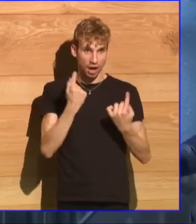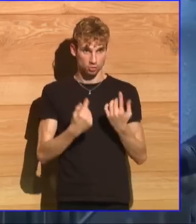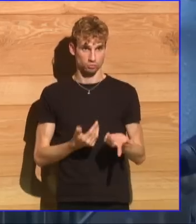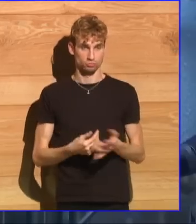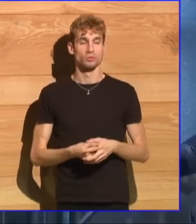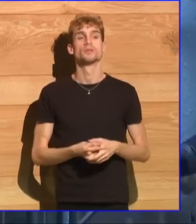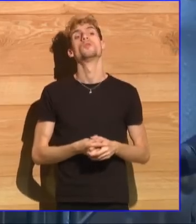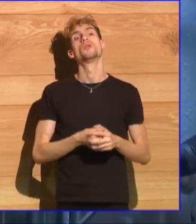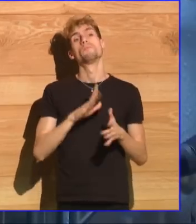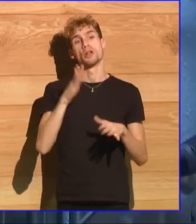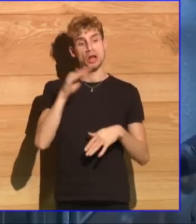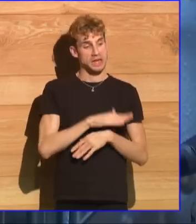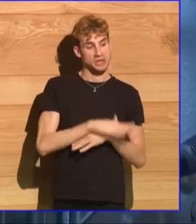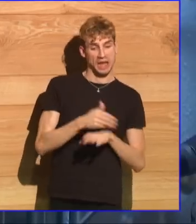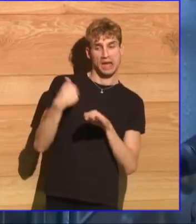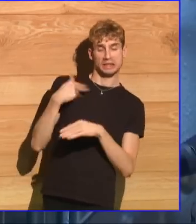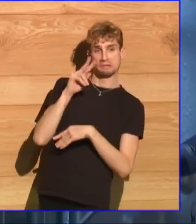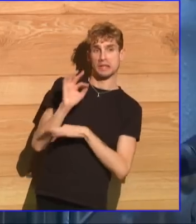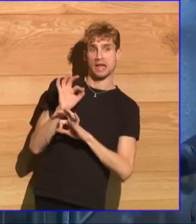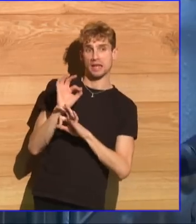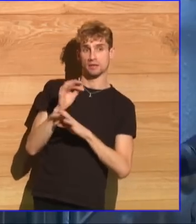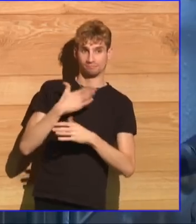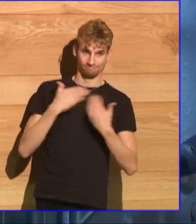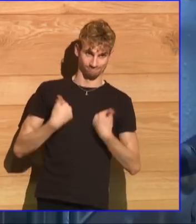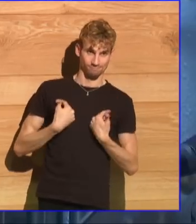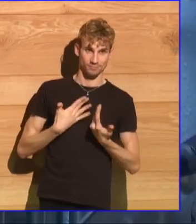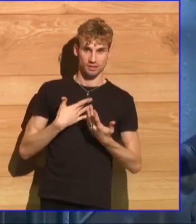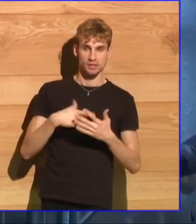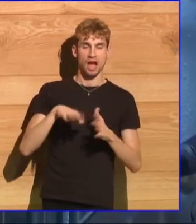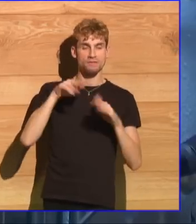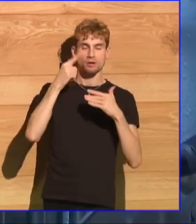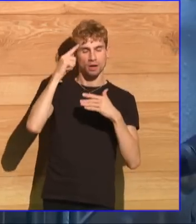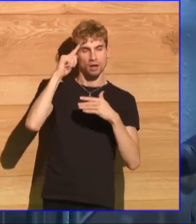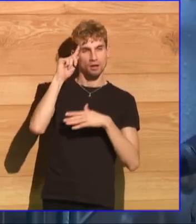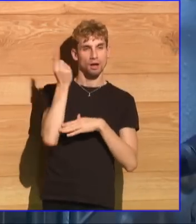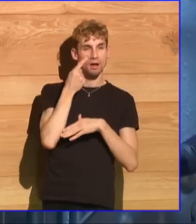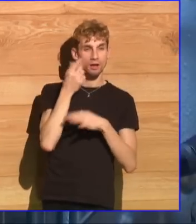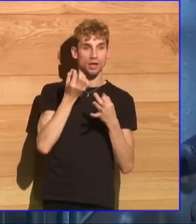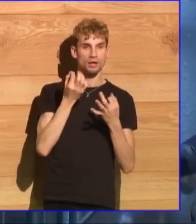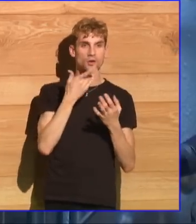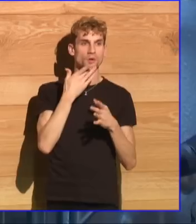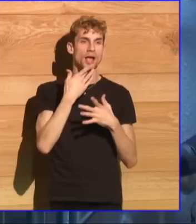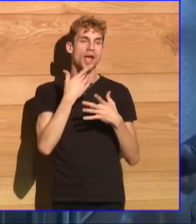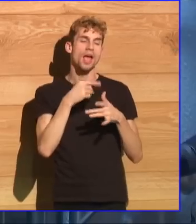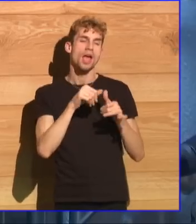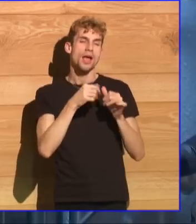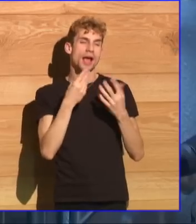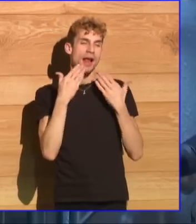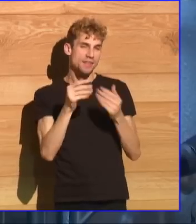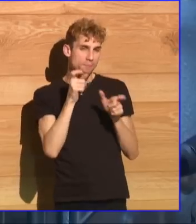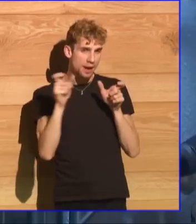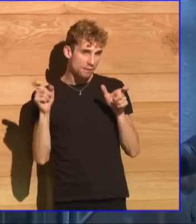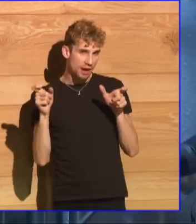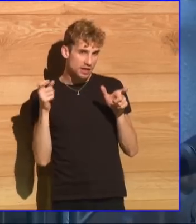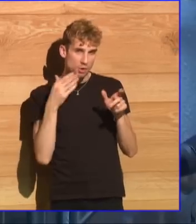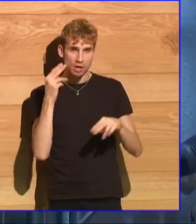ese niño que no había visto nunca nada antes, lo que se abría ante sus ojos era que se podía construir con palabras un camino que pasaba